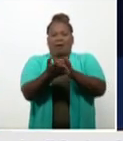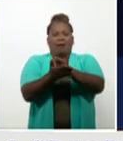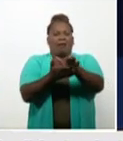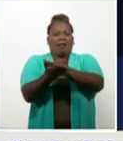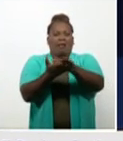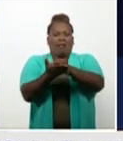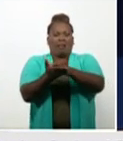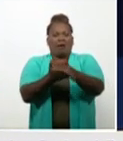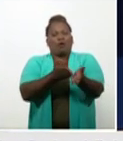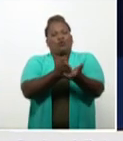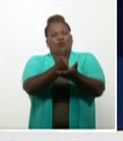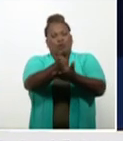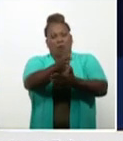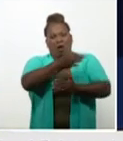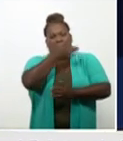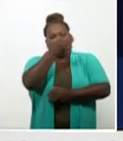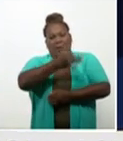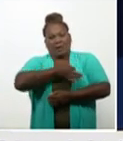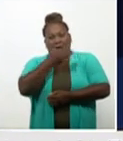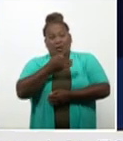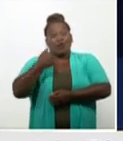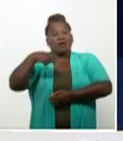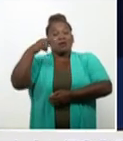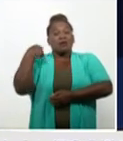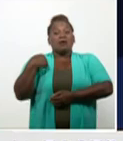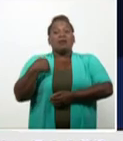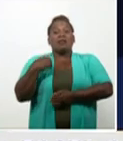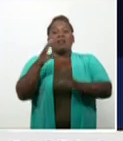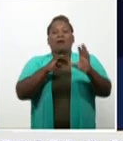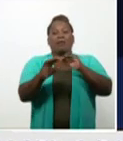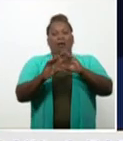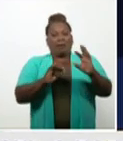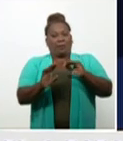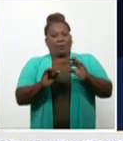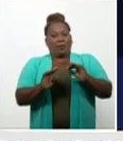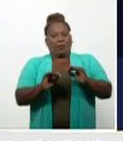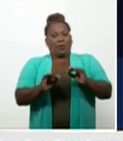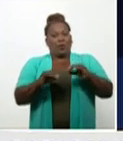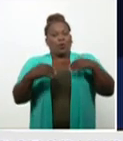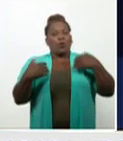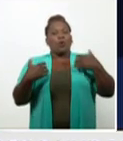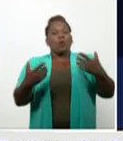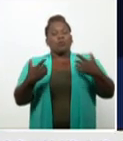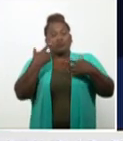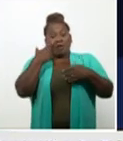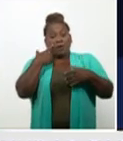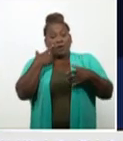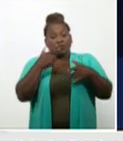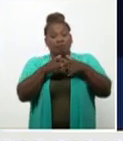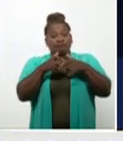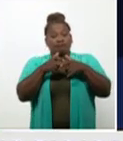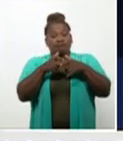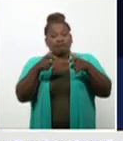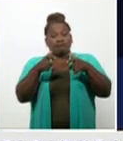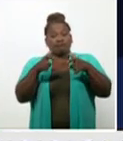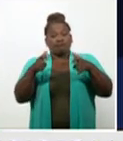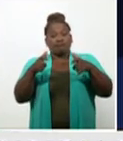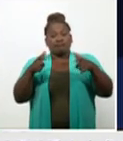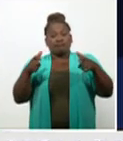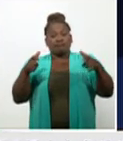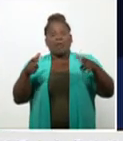seguimos reforzando, y creo que ayer hablamos de cómo se ha visto un incremento en el mundo y en nuestro